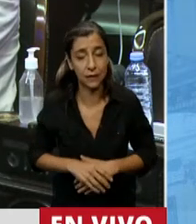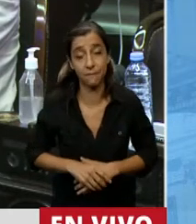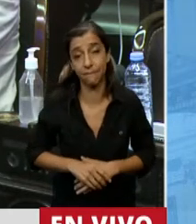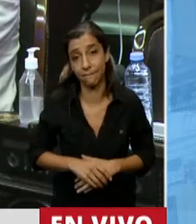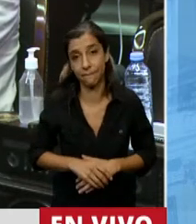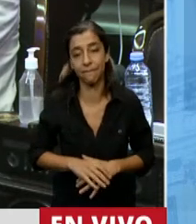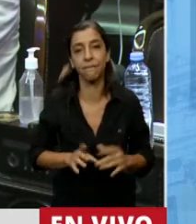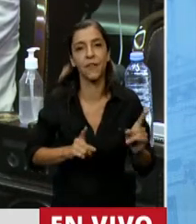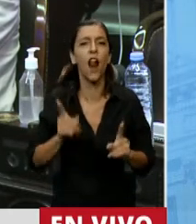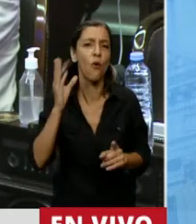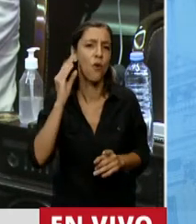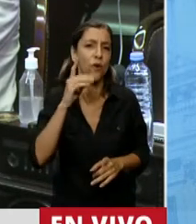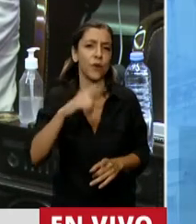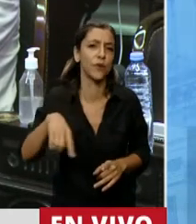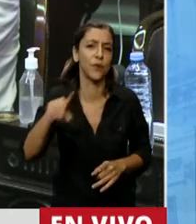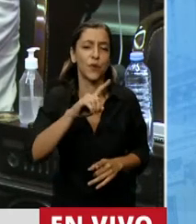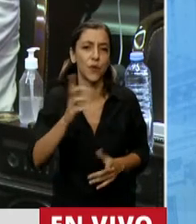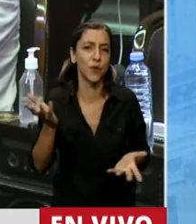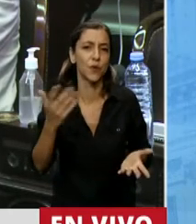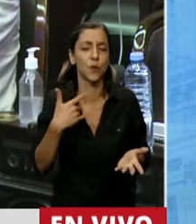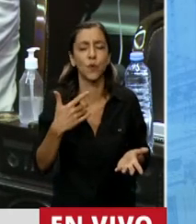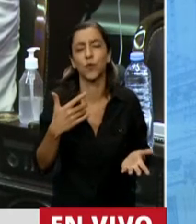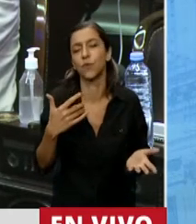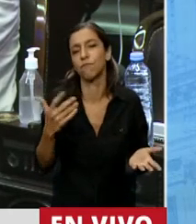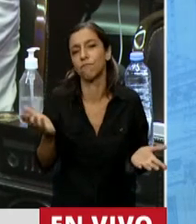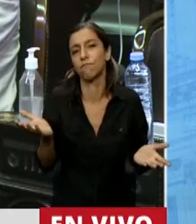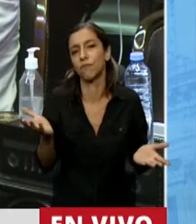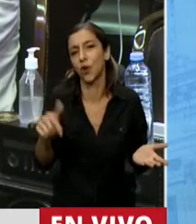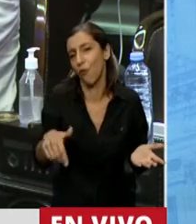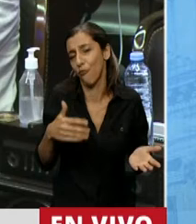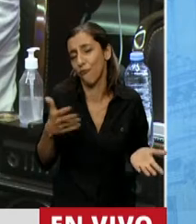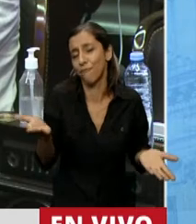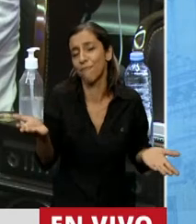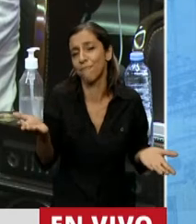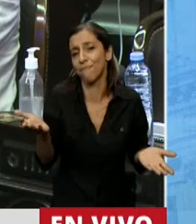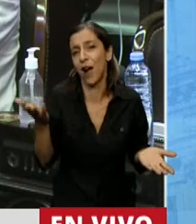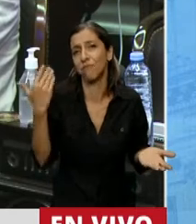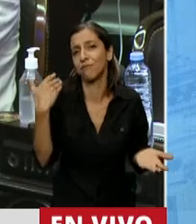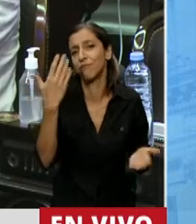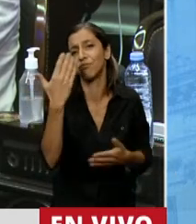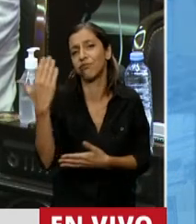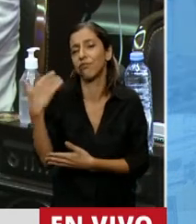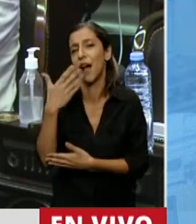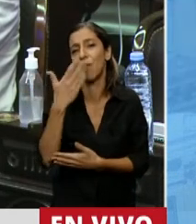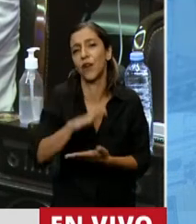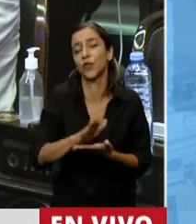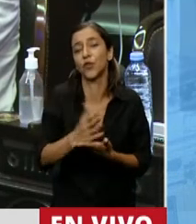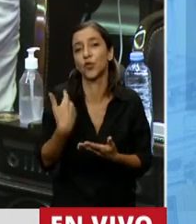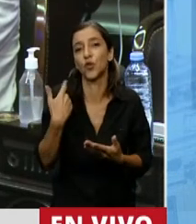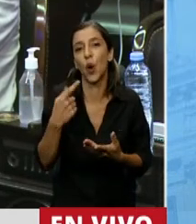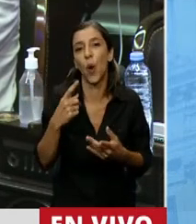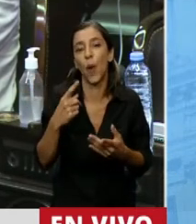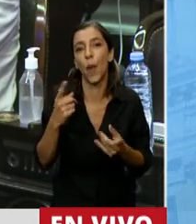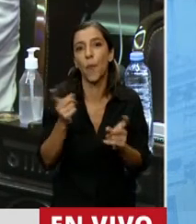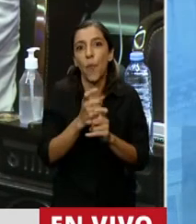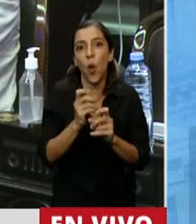He escuchado a algunos diputados esta tarde que han hablado del fondo del problema, y yo creo que acá